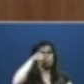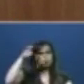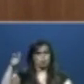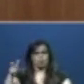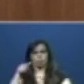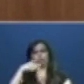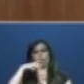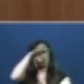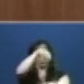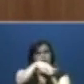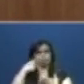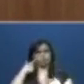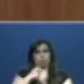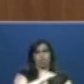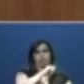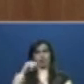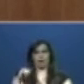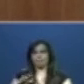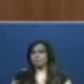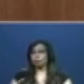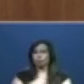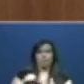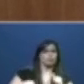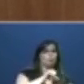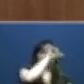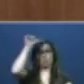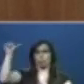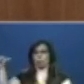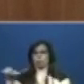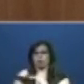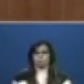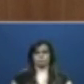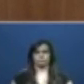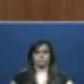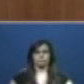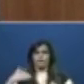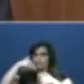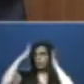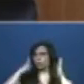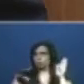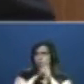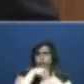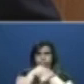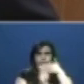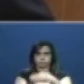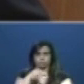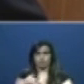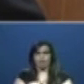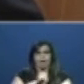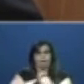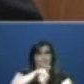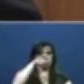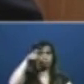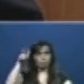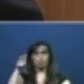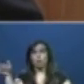salud y todas ellas con atención continuada de 24 horas una atención continuada en el medio rural cubierta